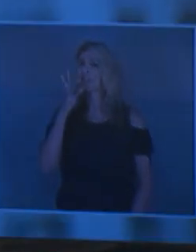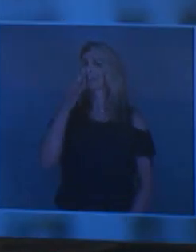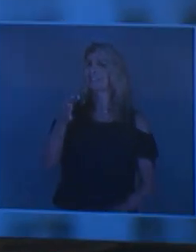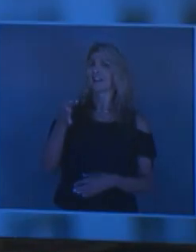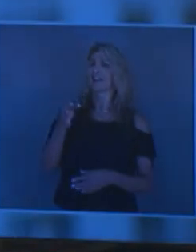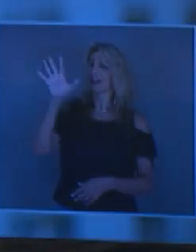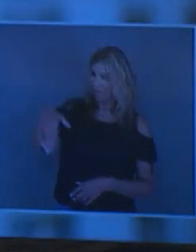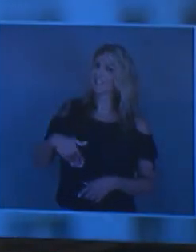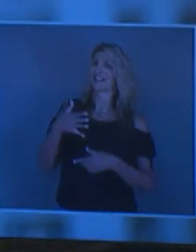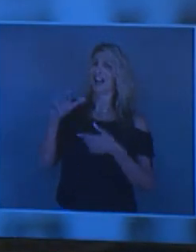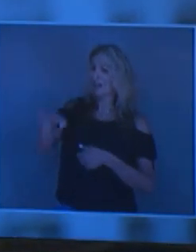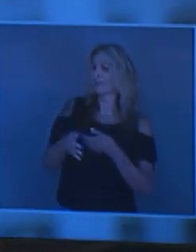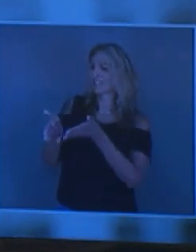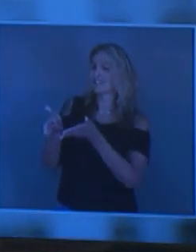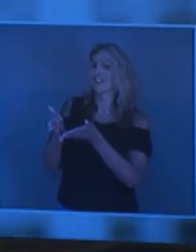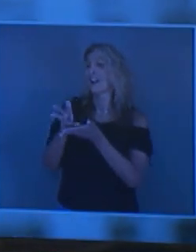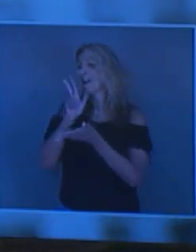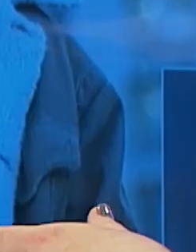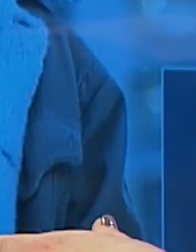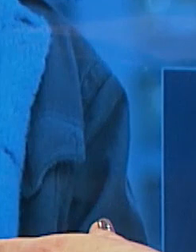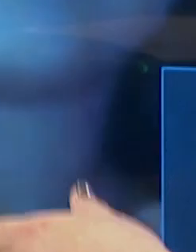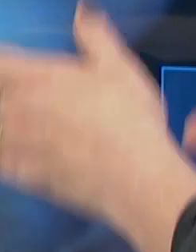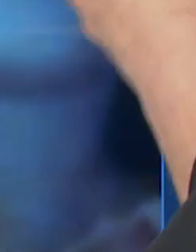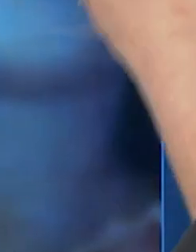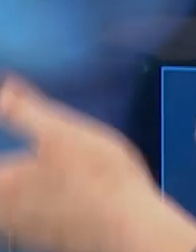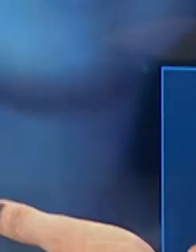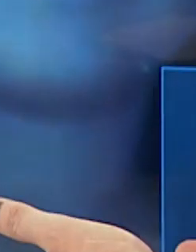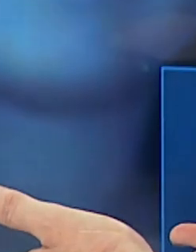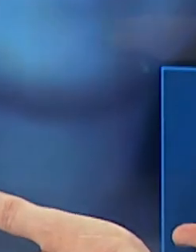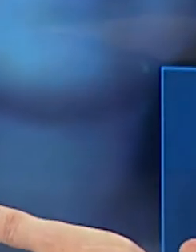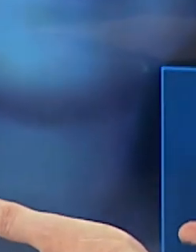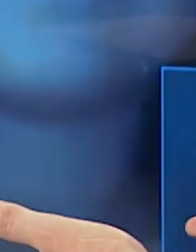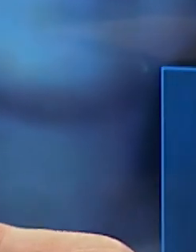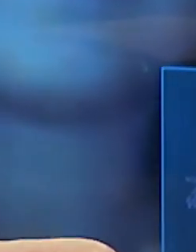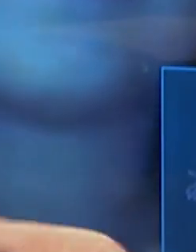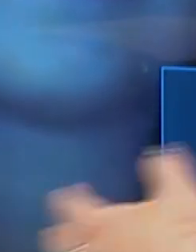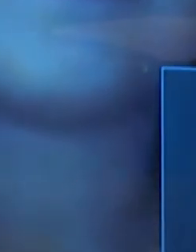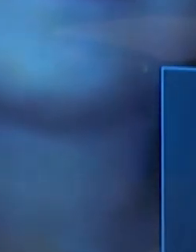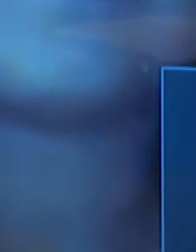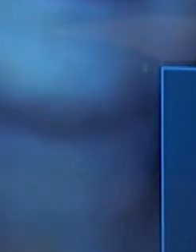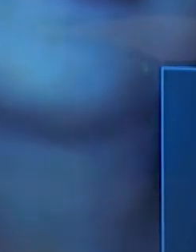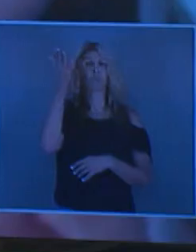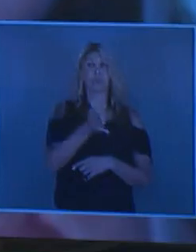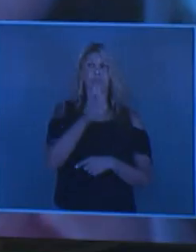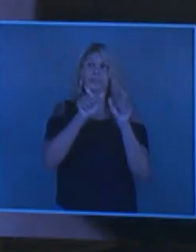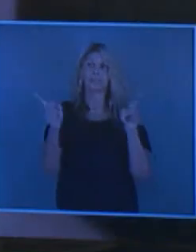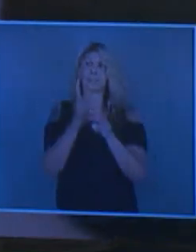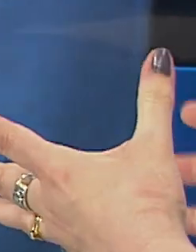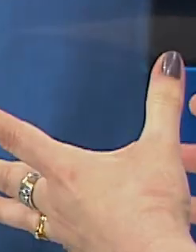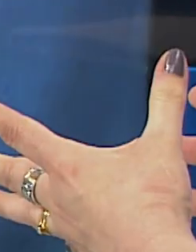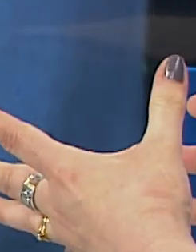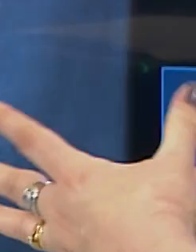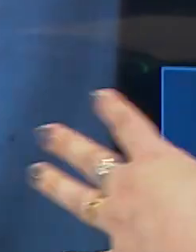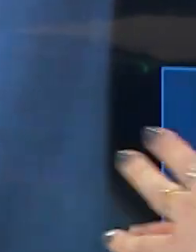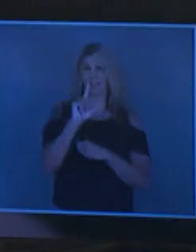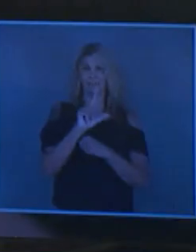nada más no existe nada más pero ya se padece por todo el contexto proto los cambios es un momento llegamos